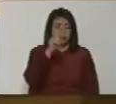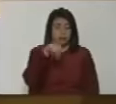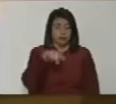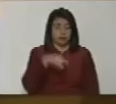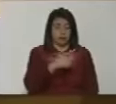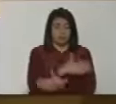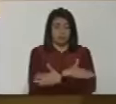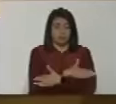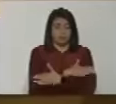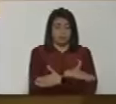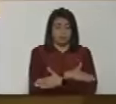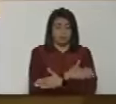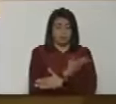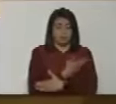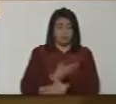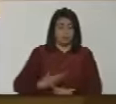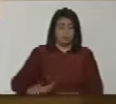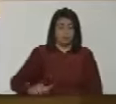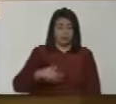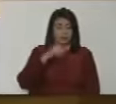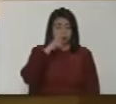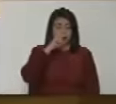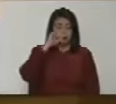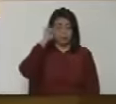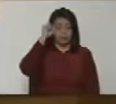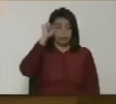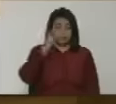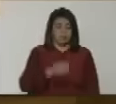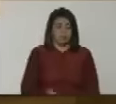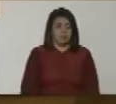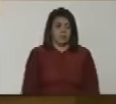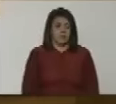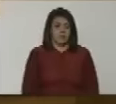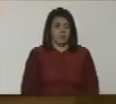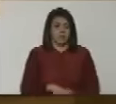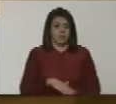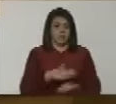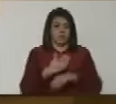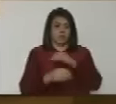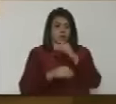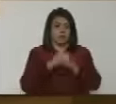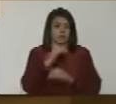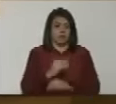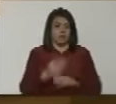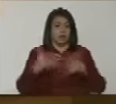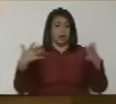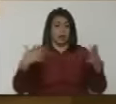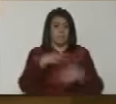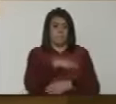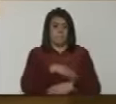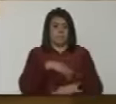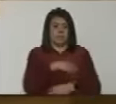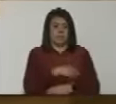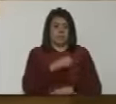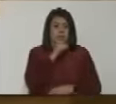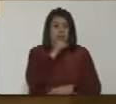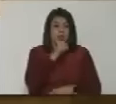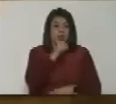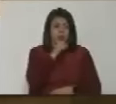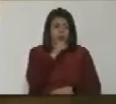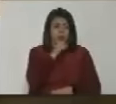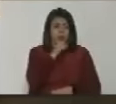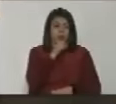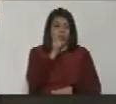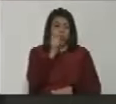Igualmente, felicitar al presidente Nicolás Maduro por la creación de la gran misión Abuelos y Abuelas